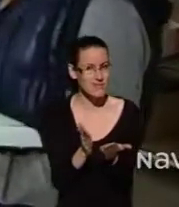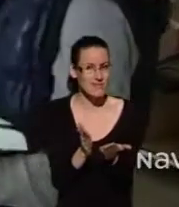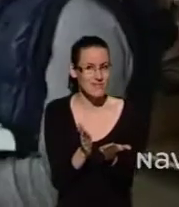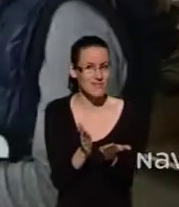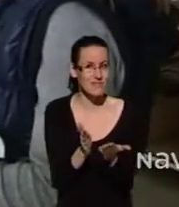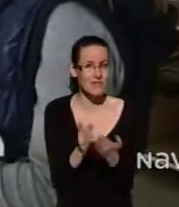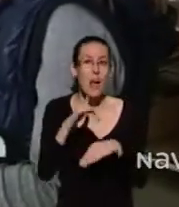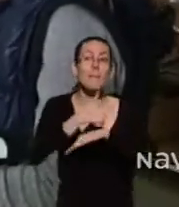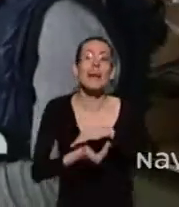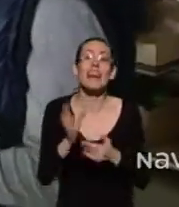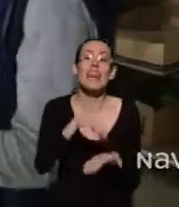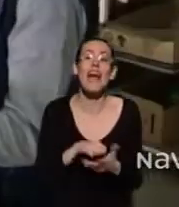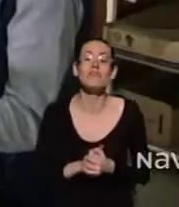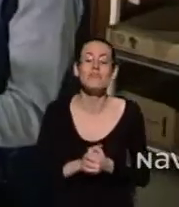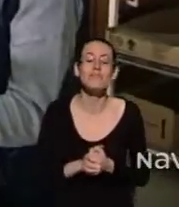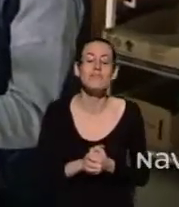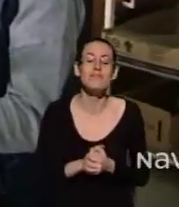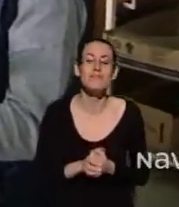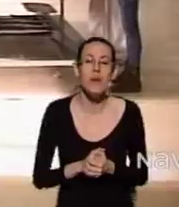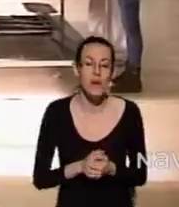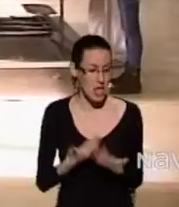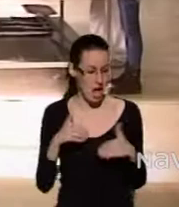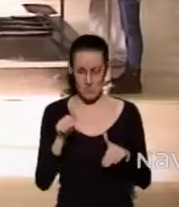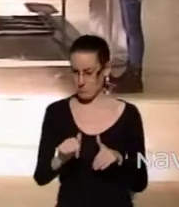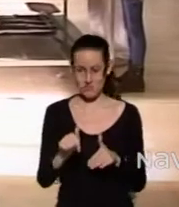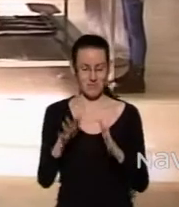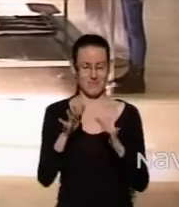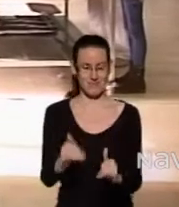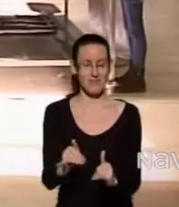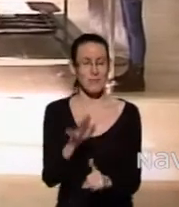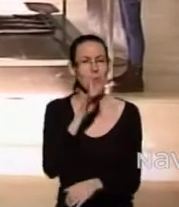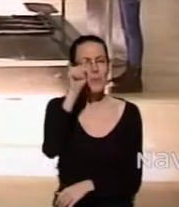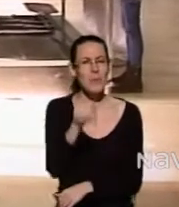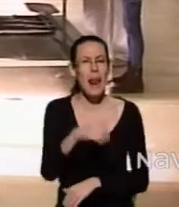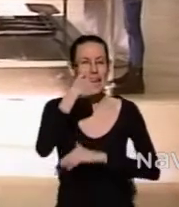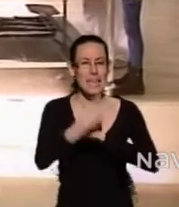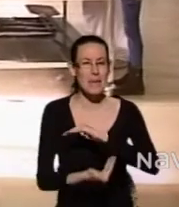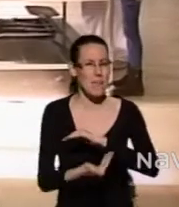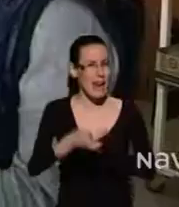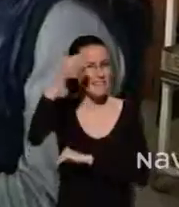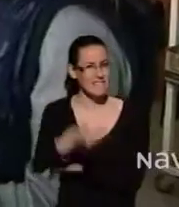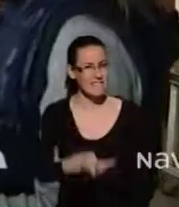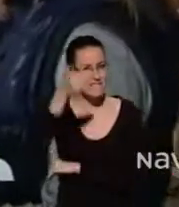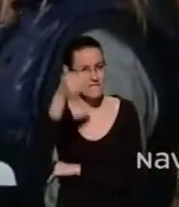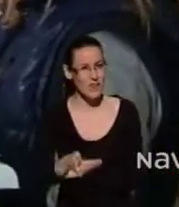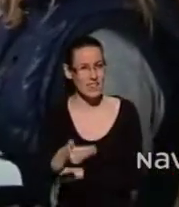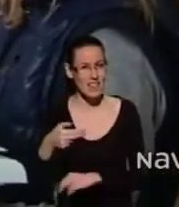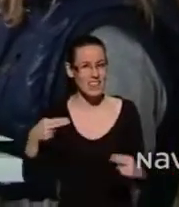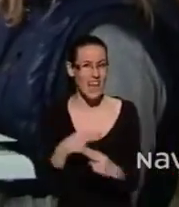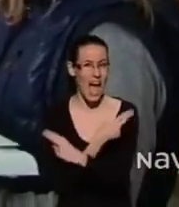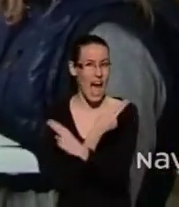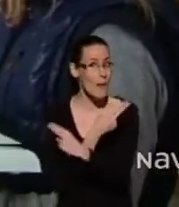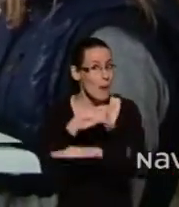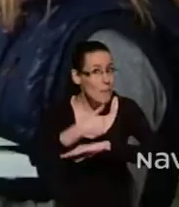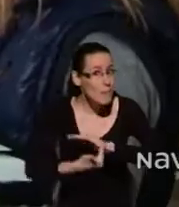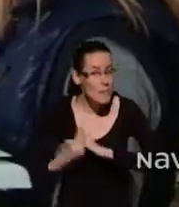La panadería. Ya estoy en una de las panaderías, porque aquí el pan en Aibar ha sido muy importante.